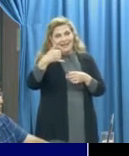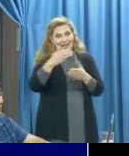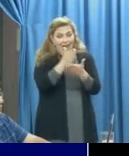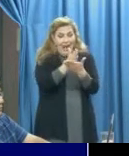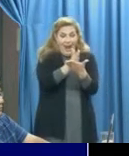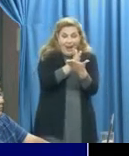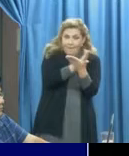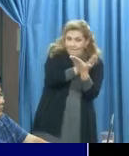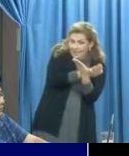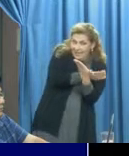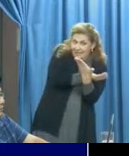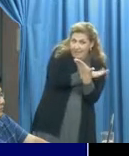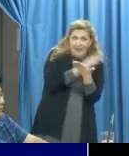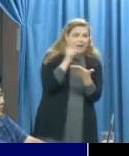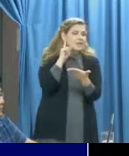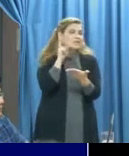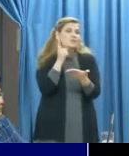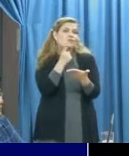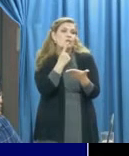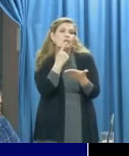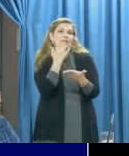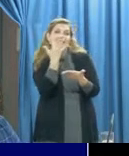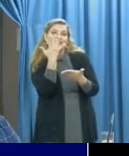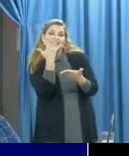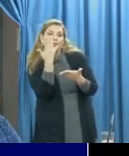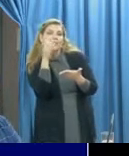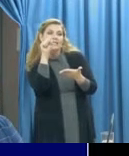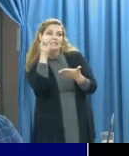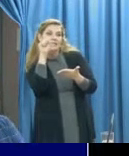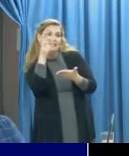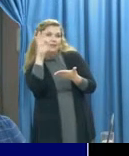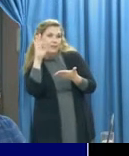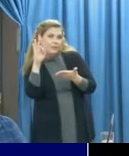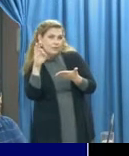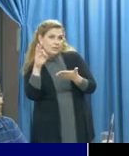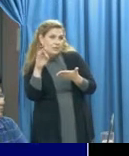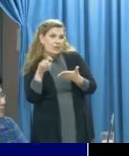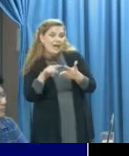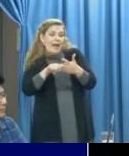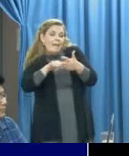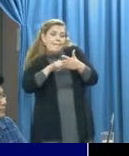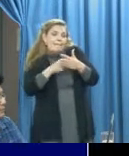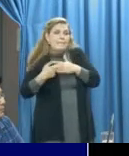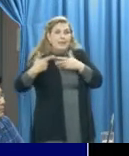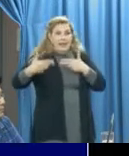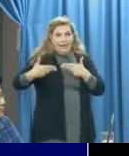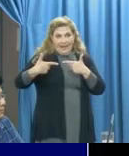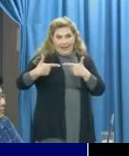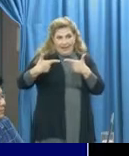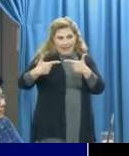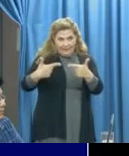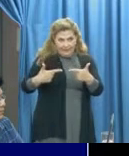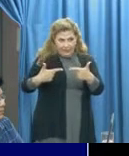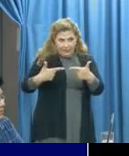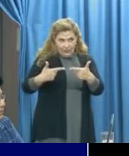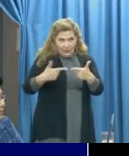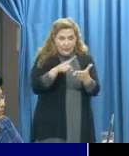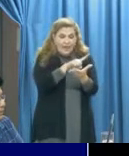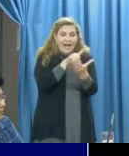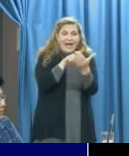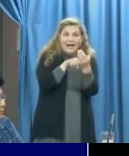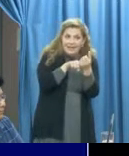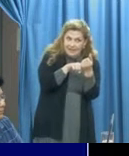todas las sorderas, del 50 al 60%, se consideran de origen genético. Dentro